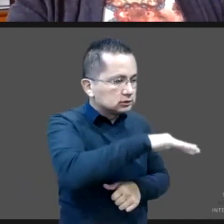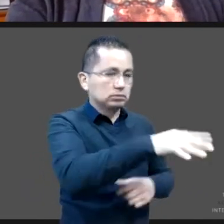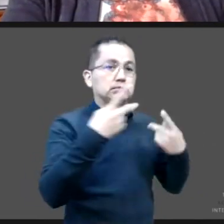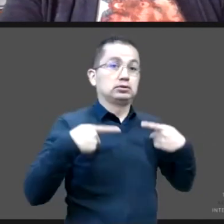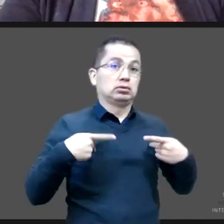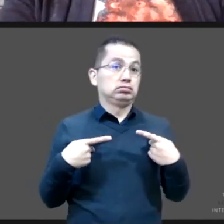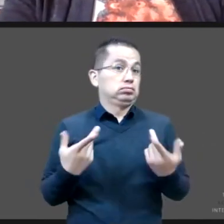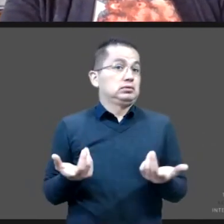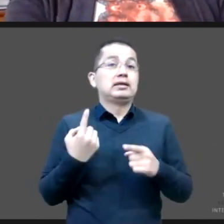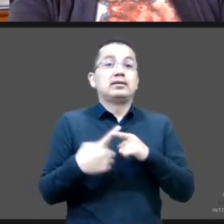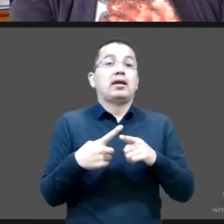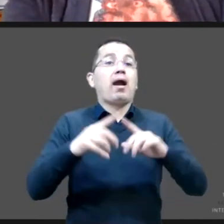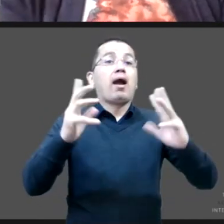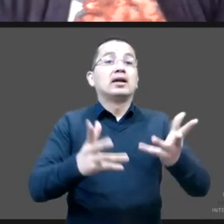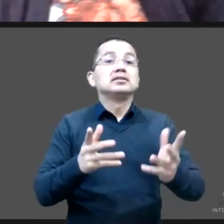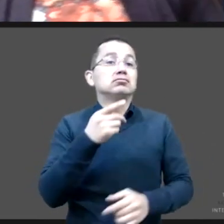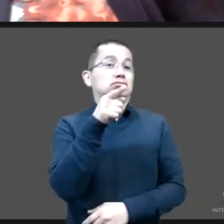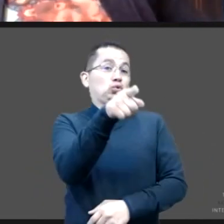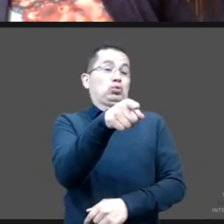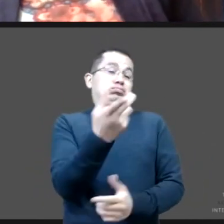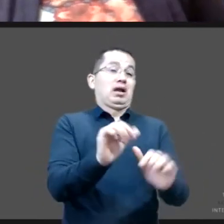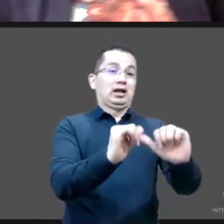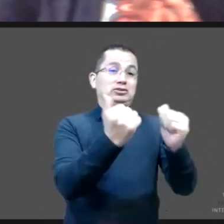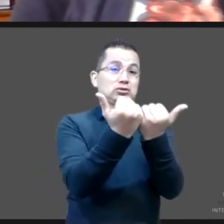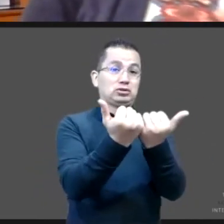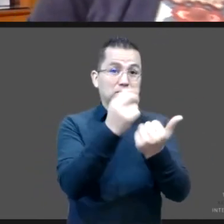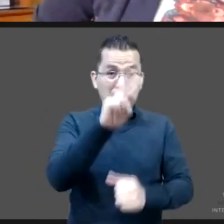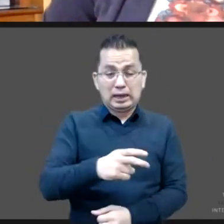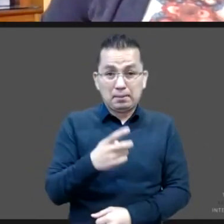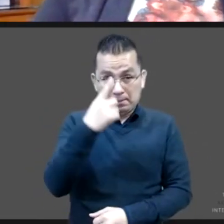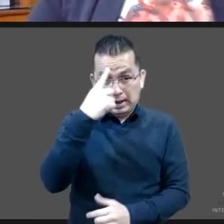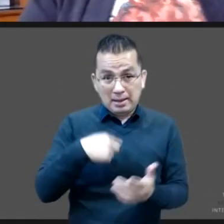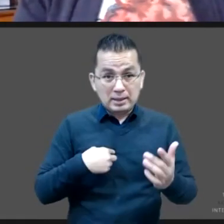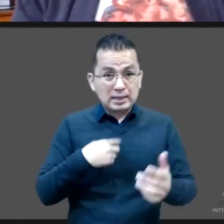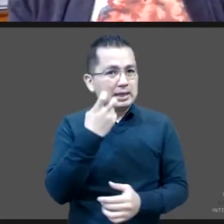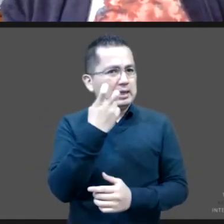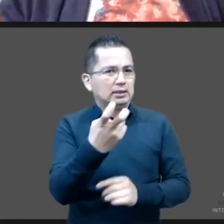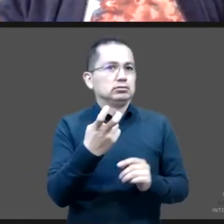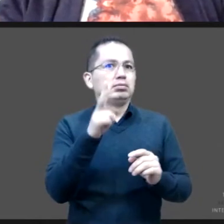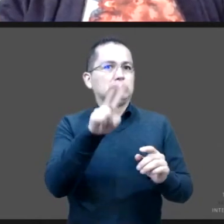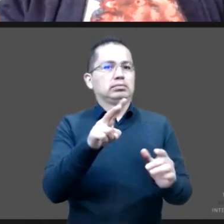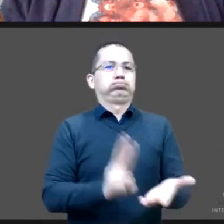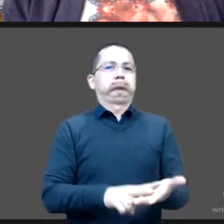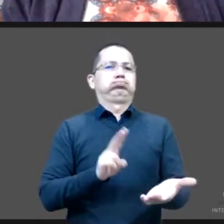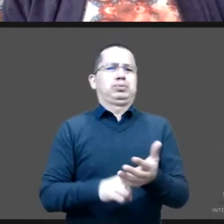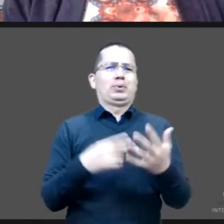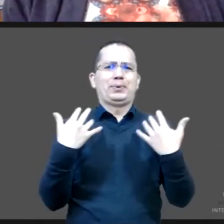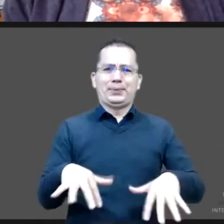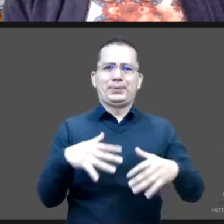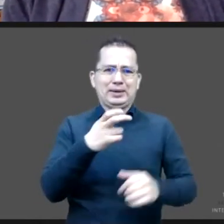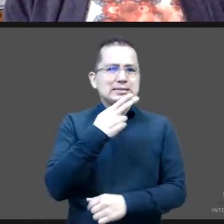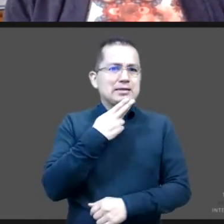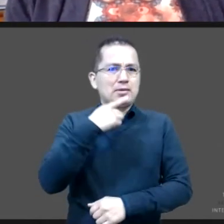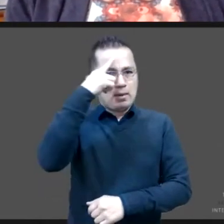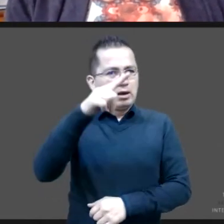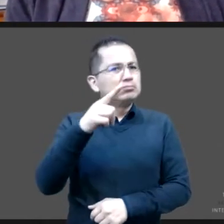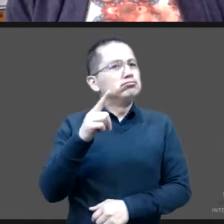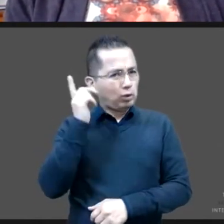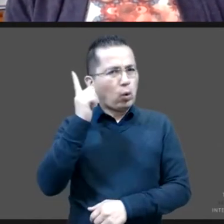lo haces como lo haces con tu equipo pues me parece una bocanada de aire fresco muy necesario en términos de esperanza muchas gracias Tere